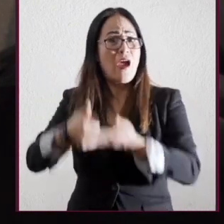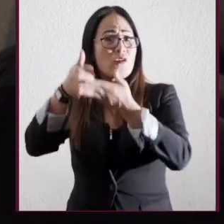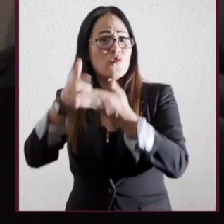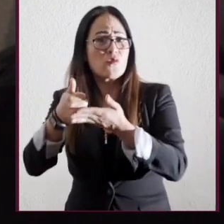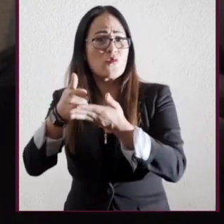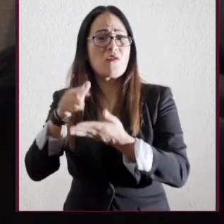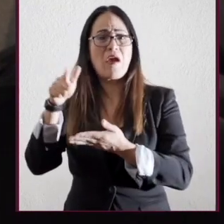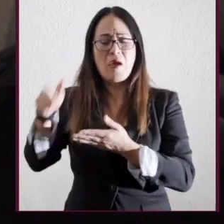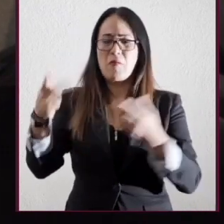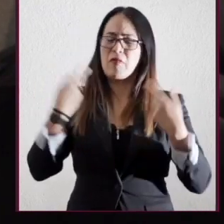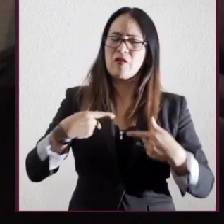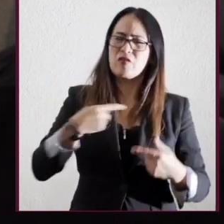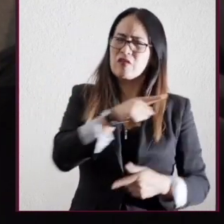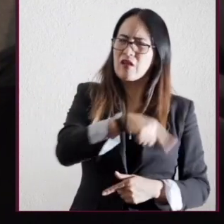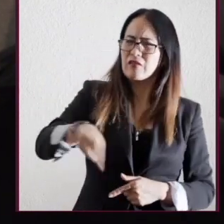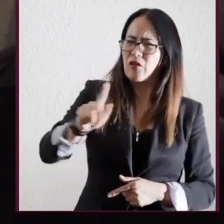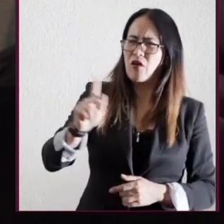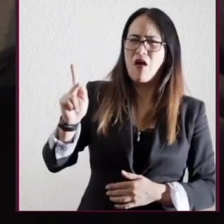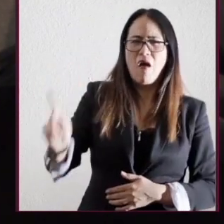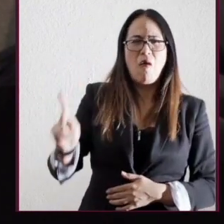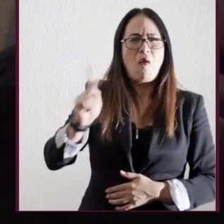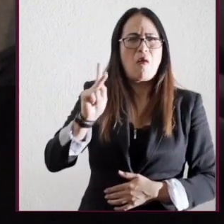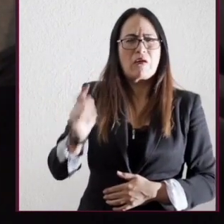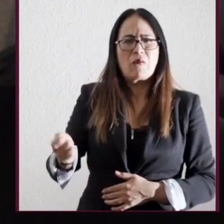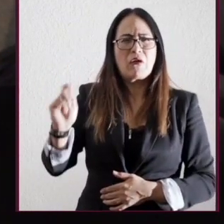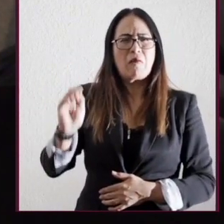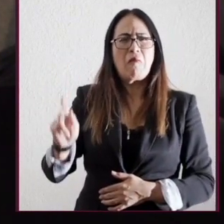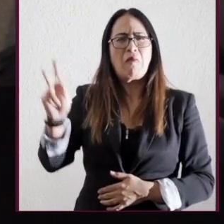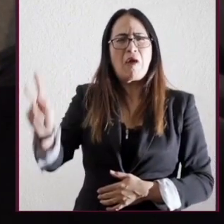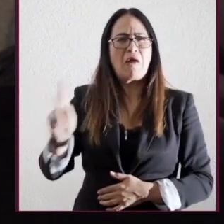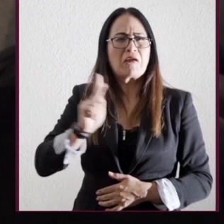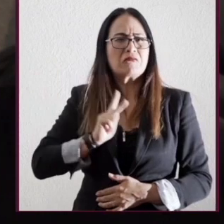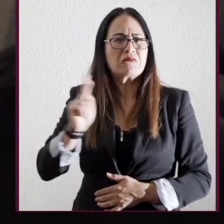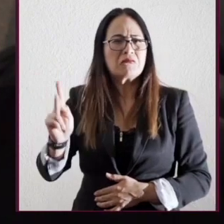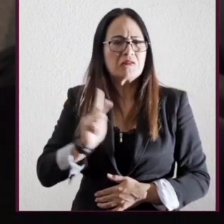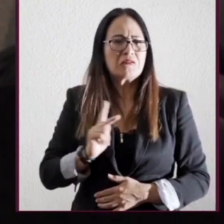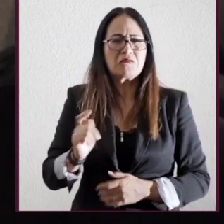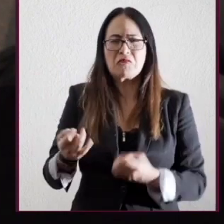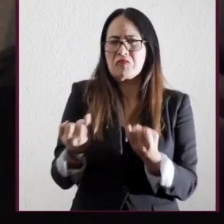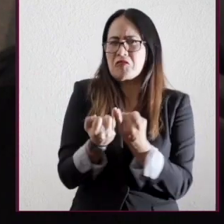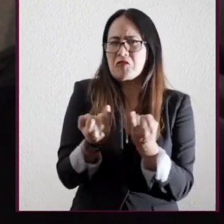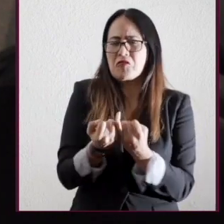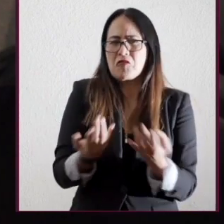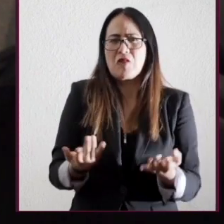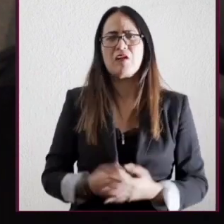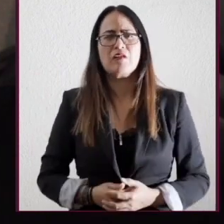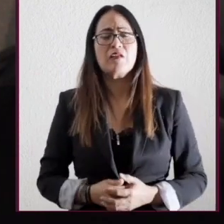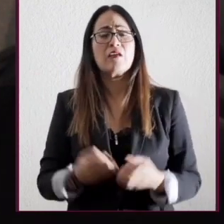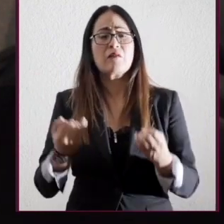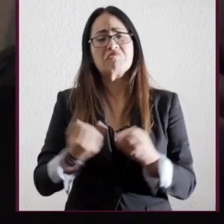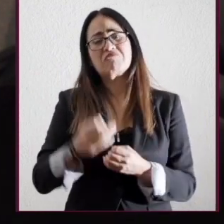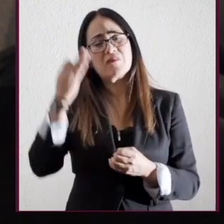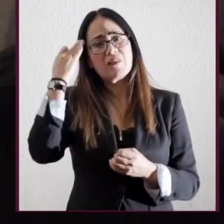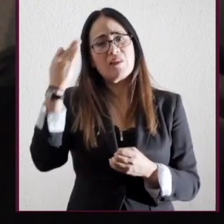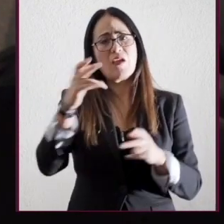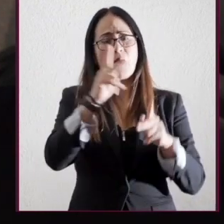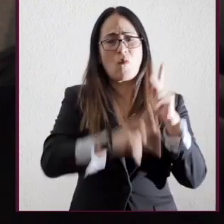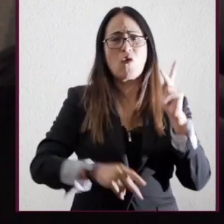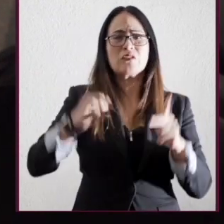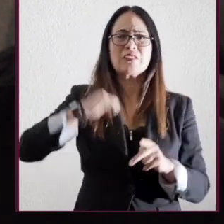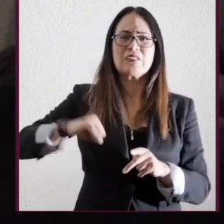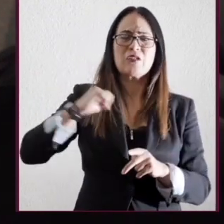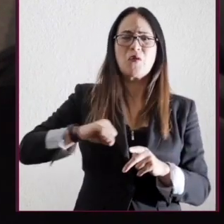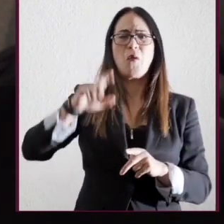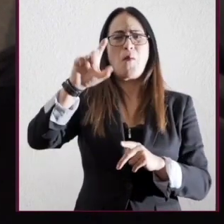referente de identidad para el pueblo mexicano. Hay que recordar que durante la primera mitad